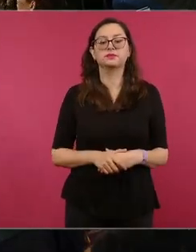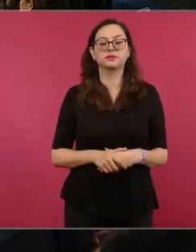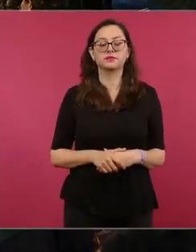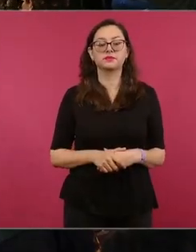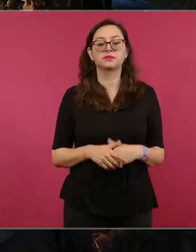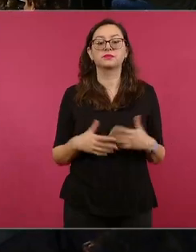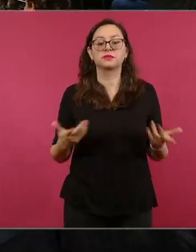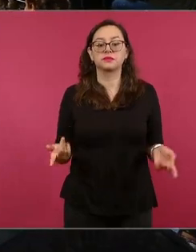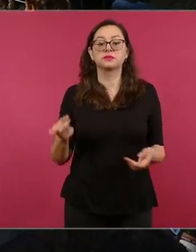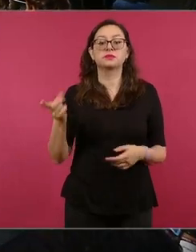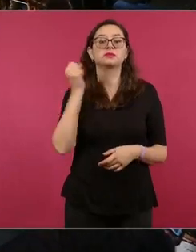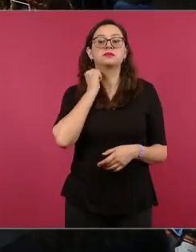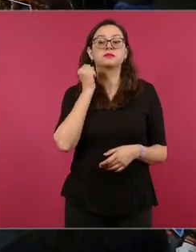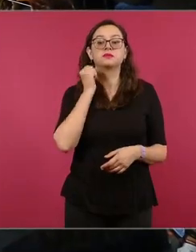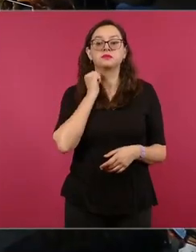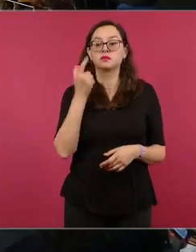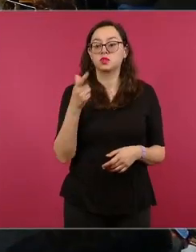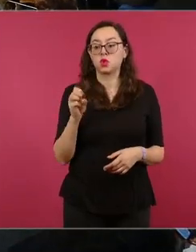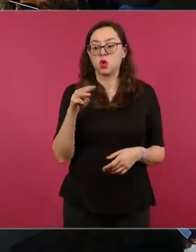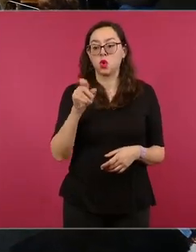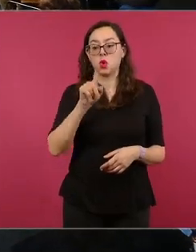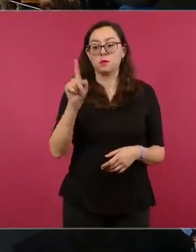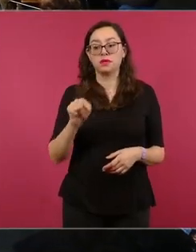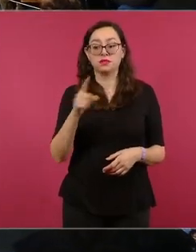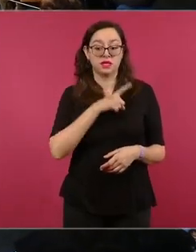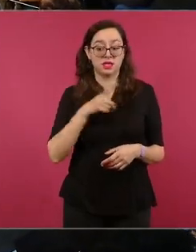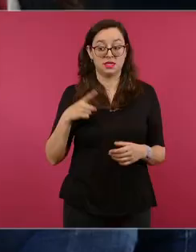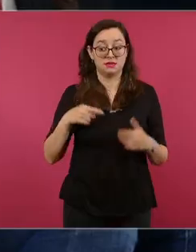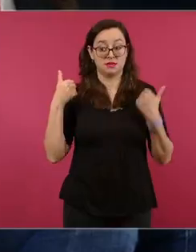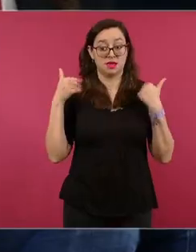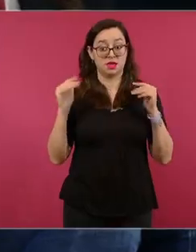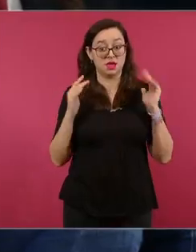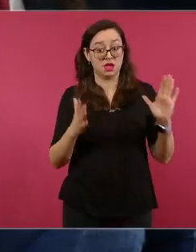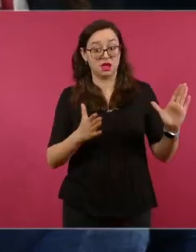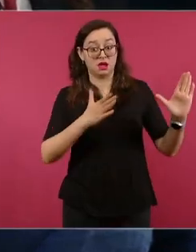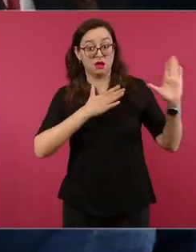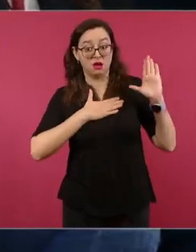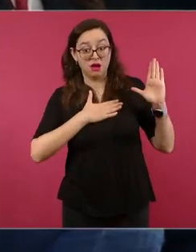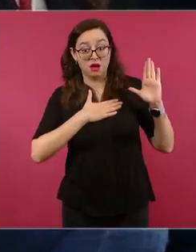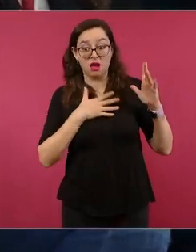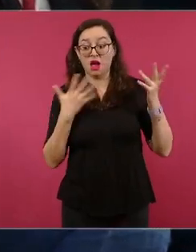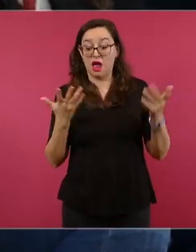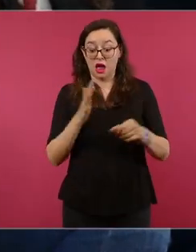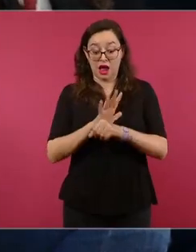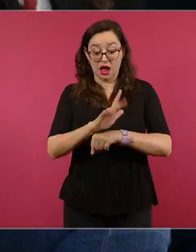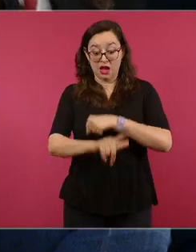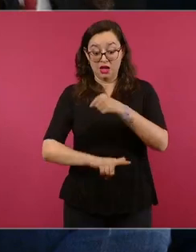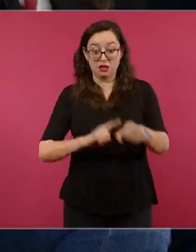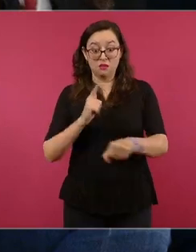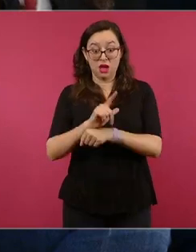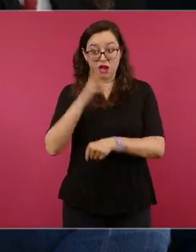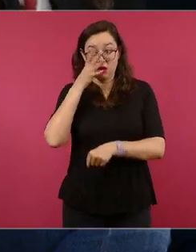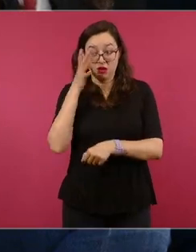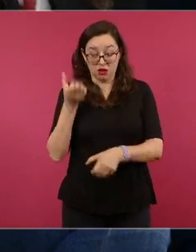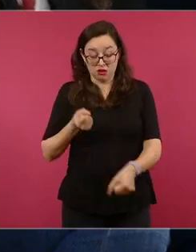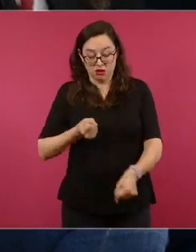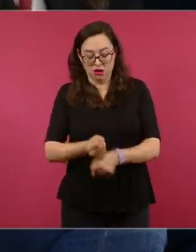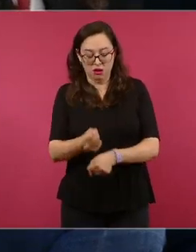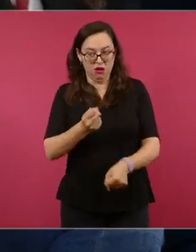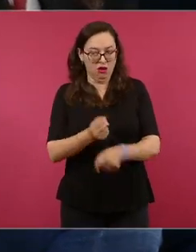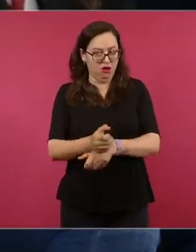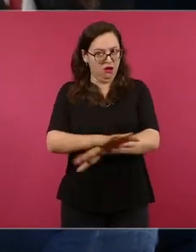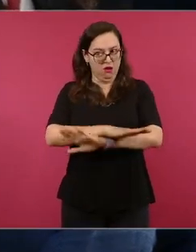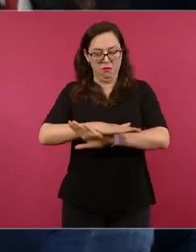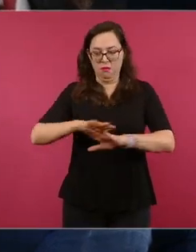¿podría el senador Gómez Hernández comprometerse a coadyuvar a erradicar actividades sincréticas de extrema crueldad que aún perviven? Pero